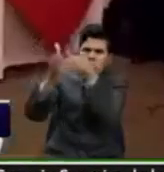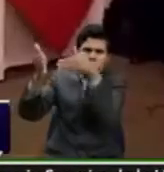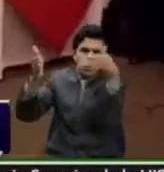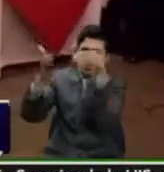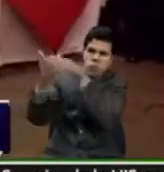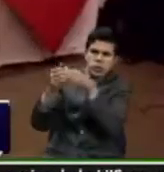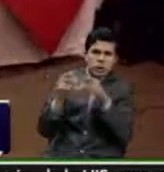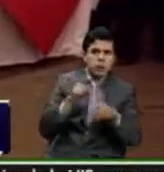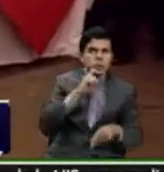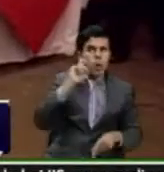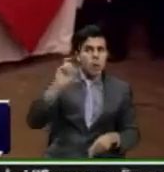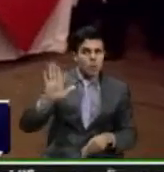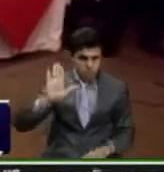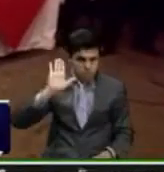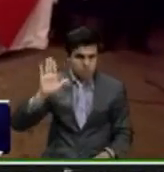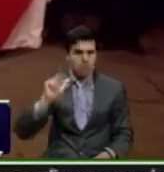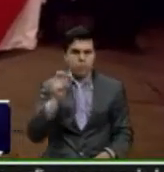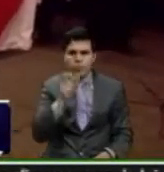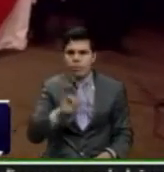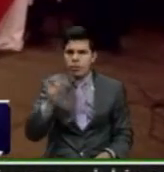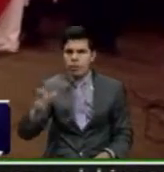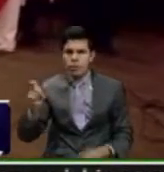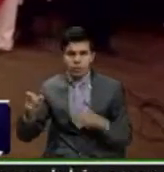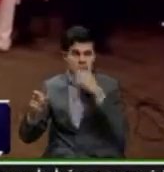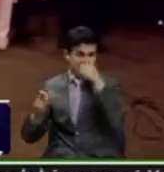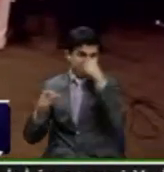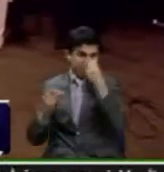Ya son 20 dirigentes amenazados.